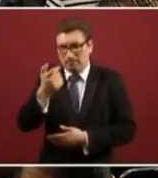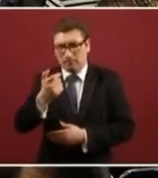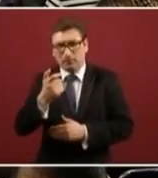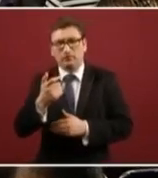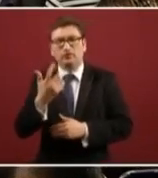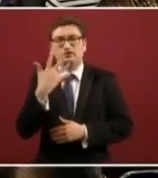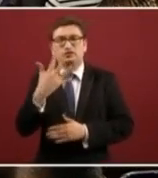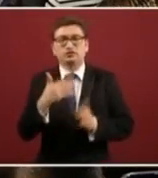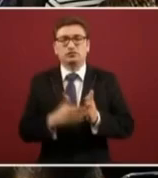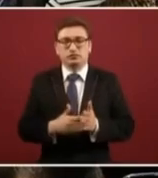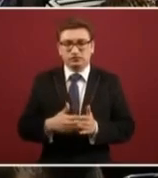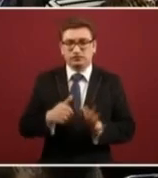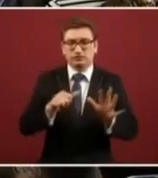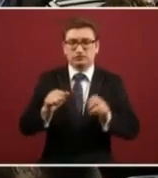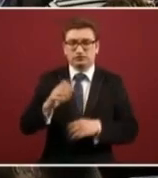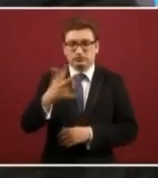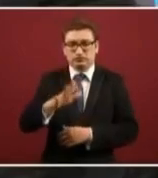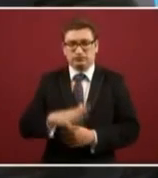5.610.